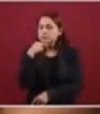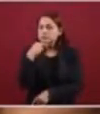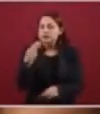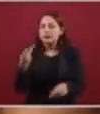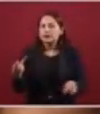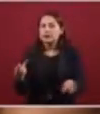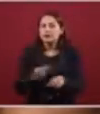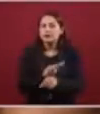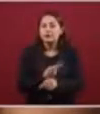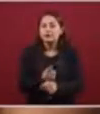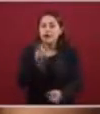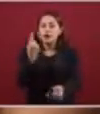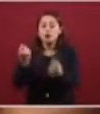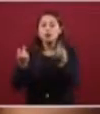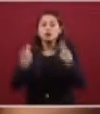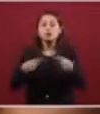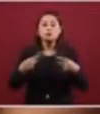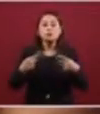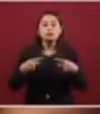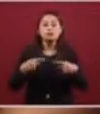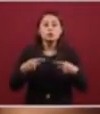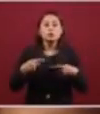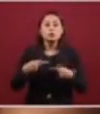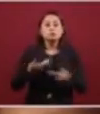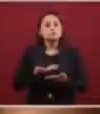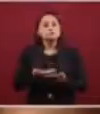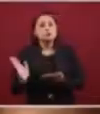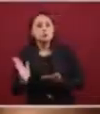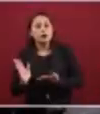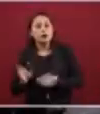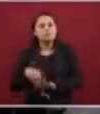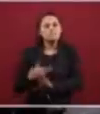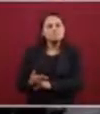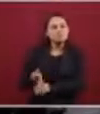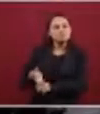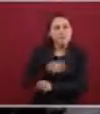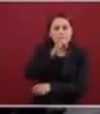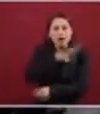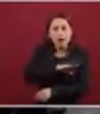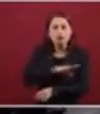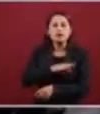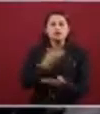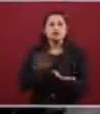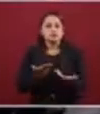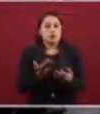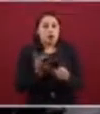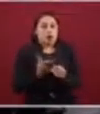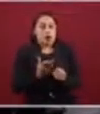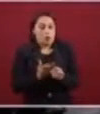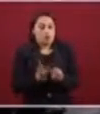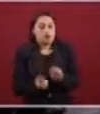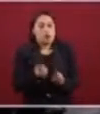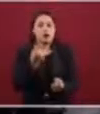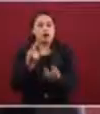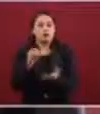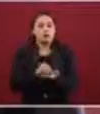los compañeros que se fueron, sino cómo están siendo tratados ellos actualmente. Algunos, no digo uno, varios nos han